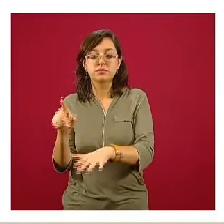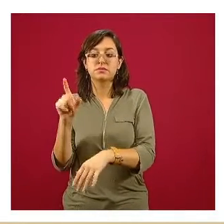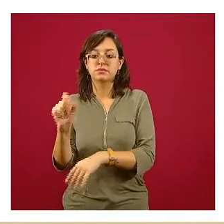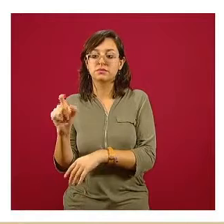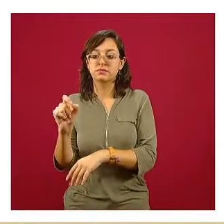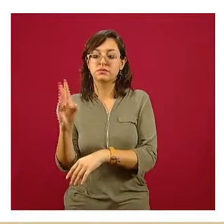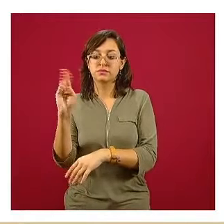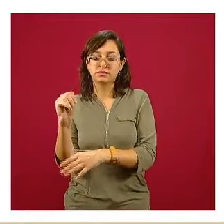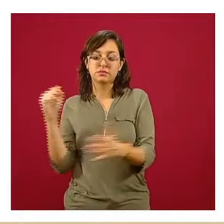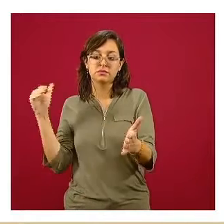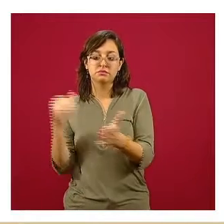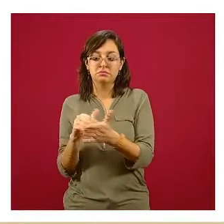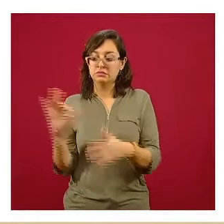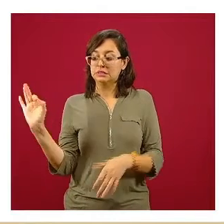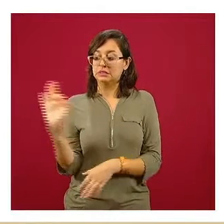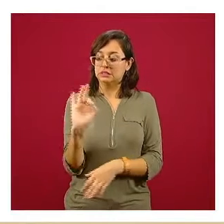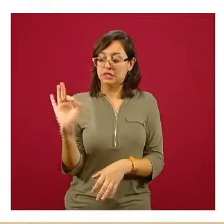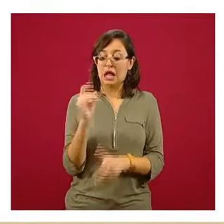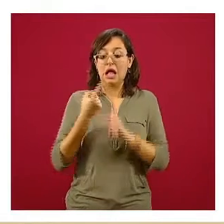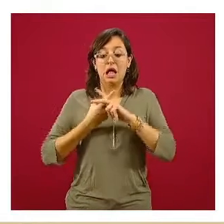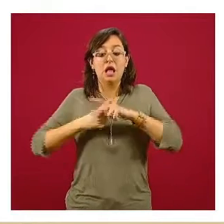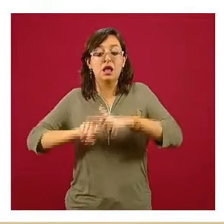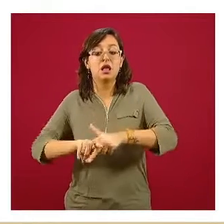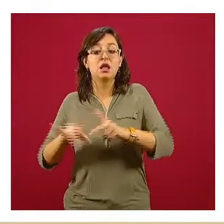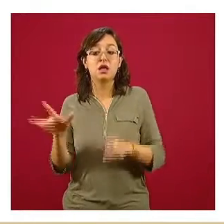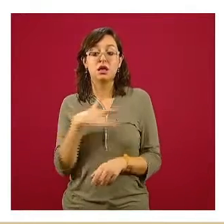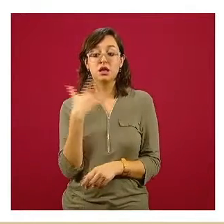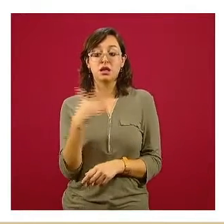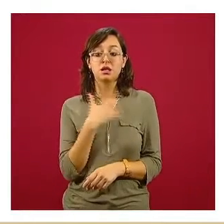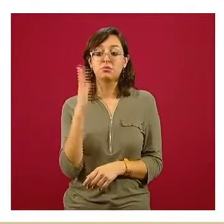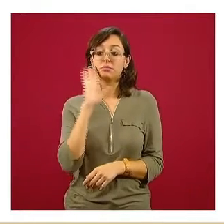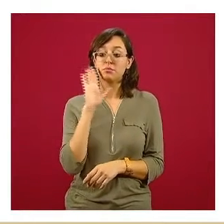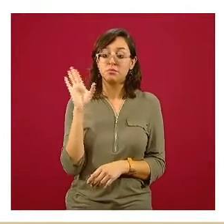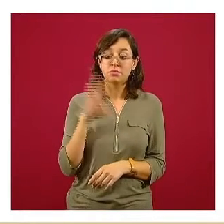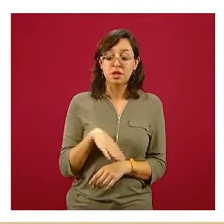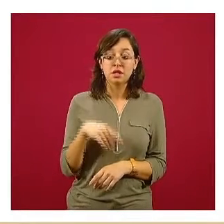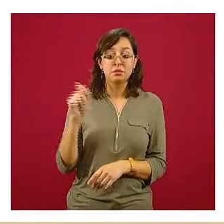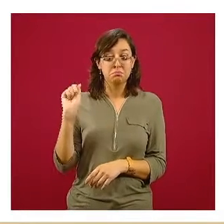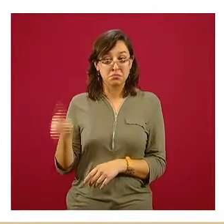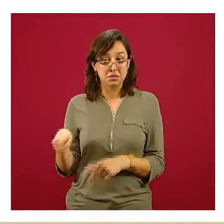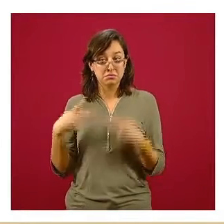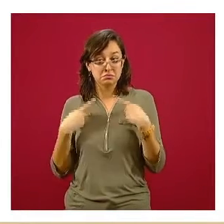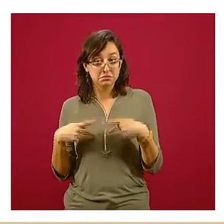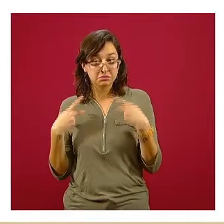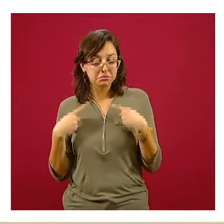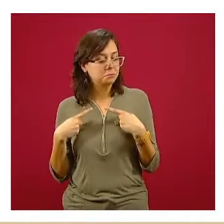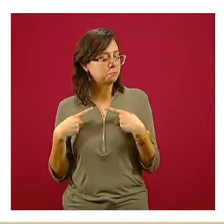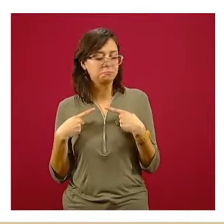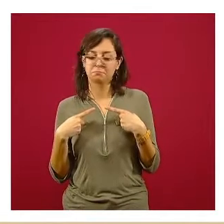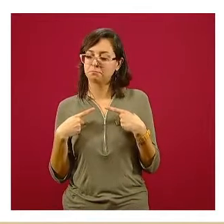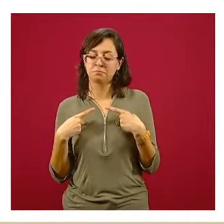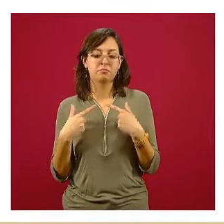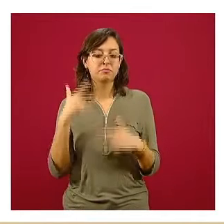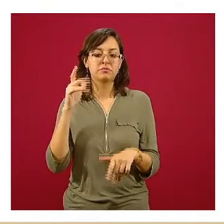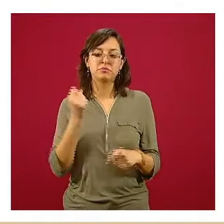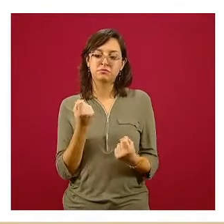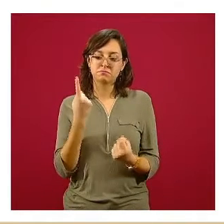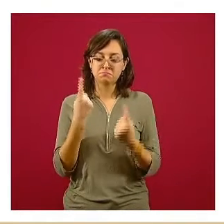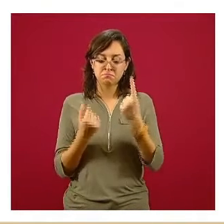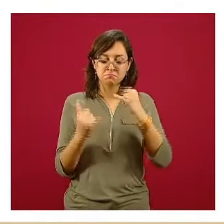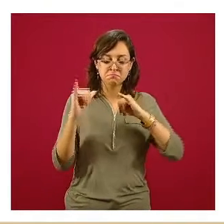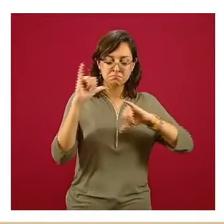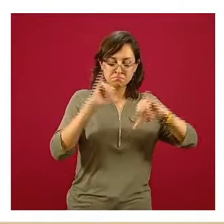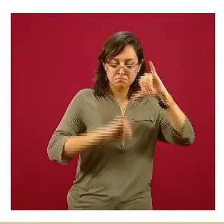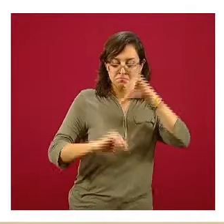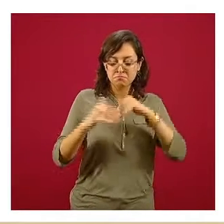de 29,000 casos que están en el proceso de estudio. No son las mismas personas, algunos terminan su proceso de estudio,